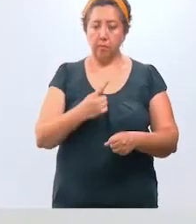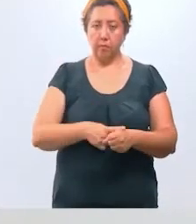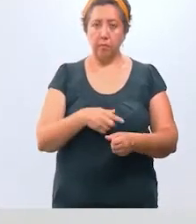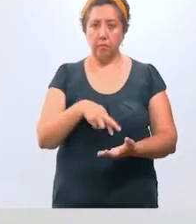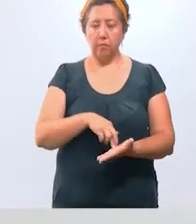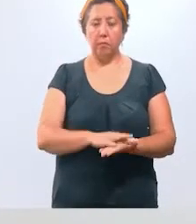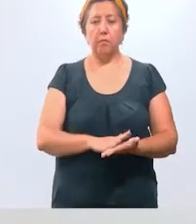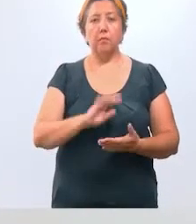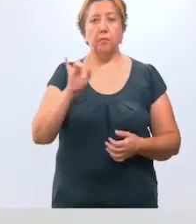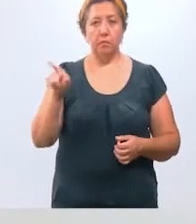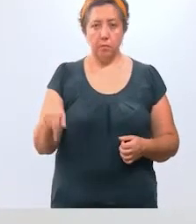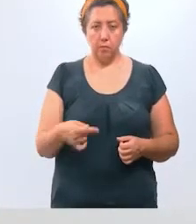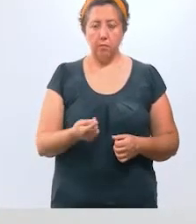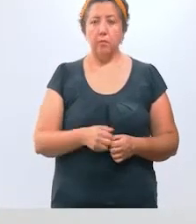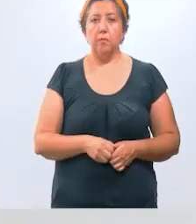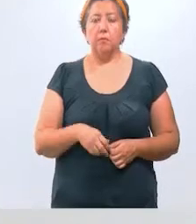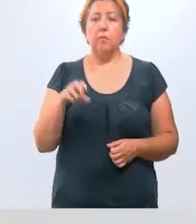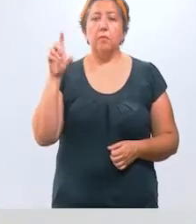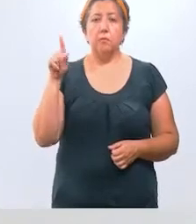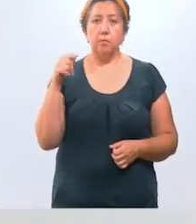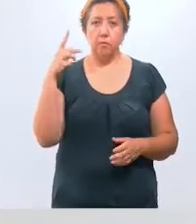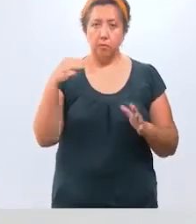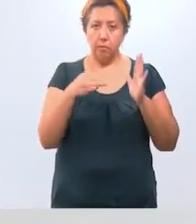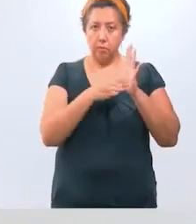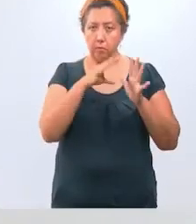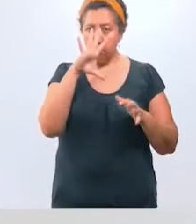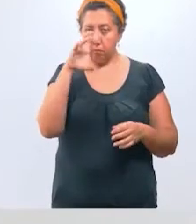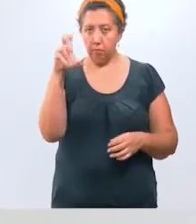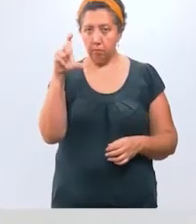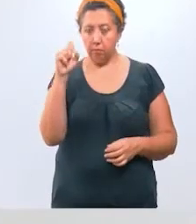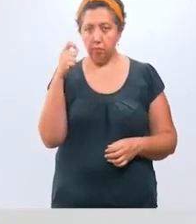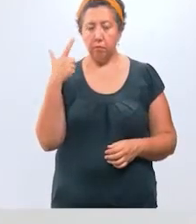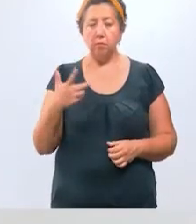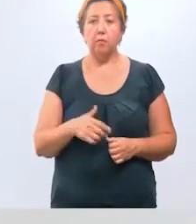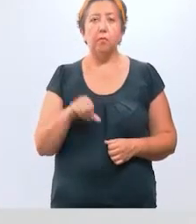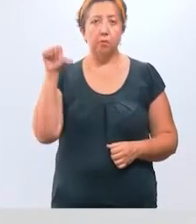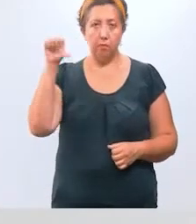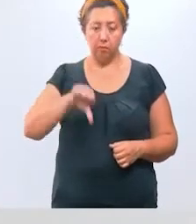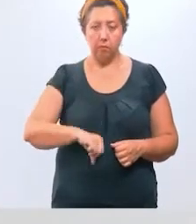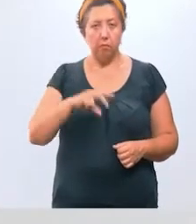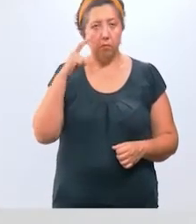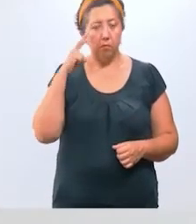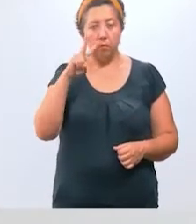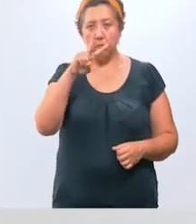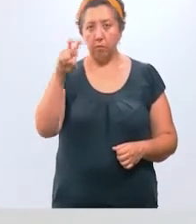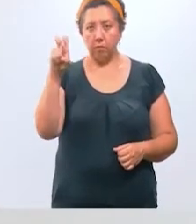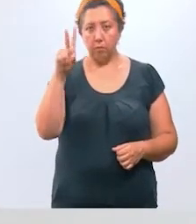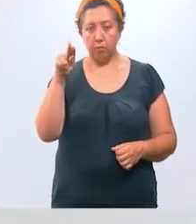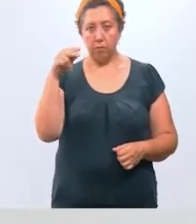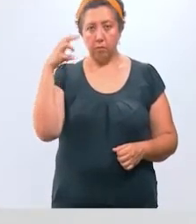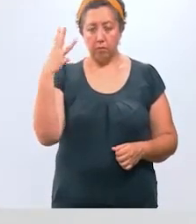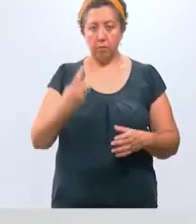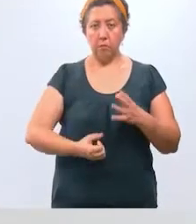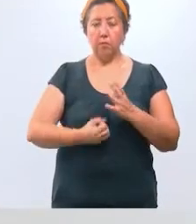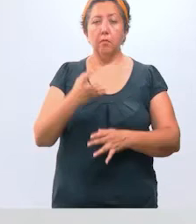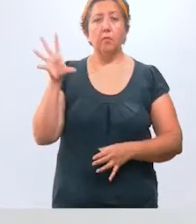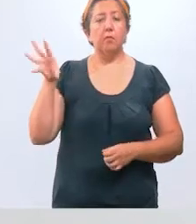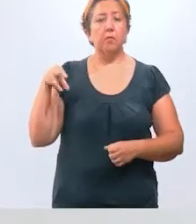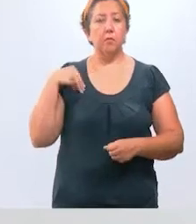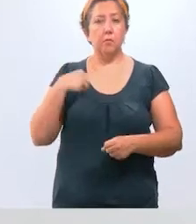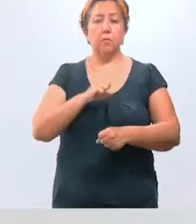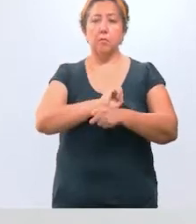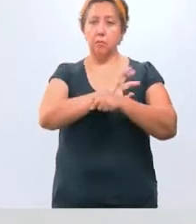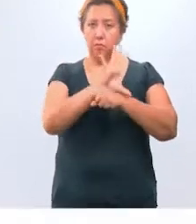total de contagios registrados, que es 70.527. Hoy se detectaron 283 nuevos contagios